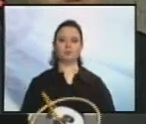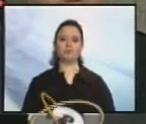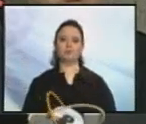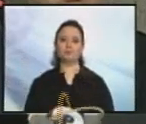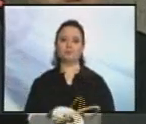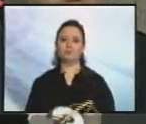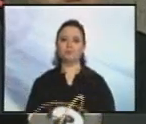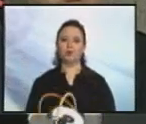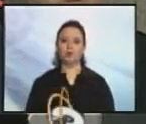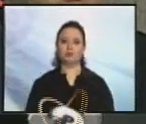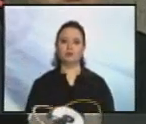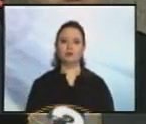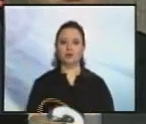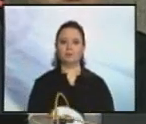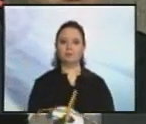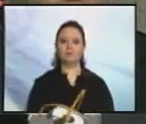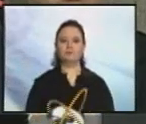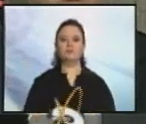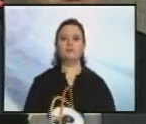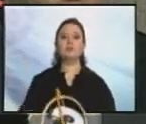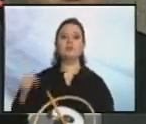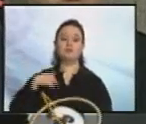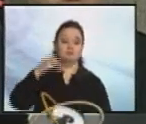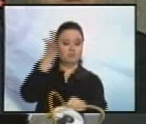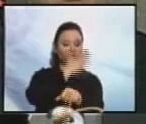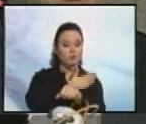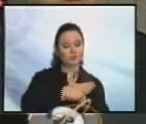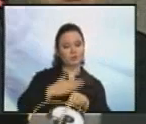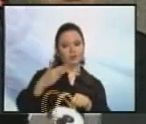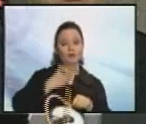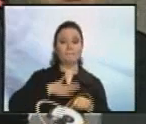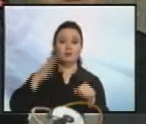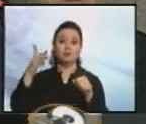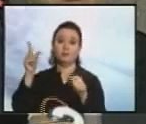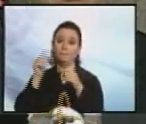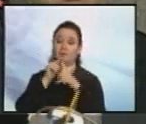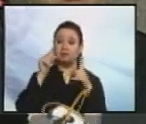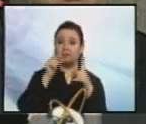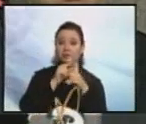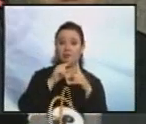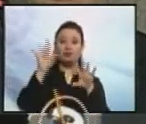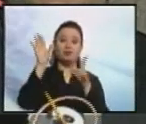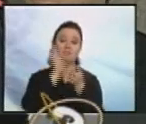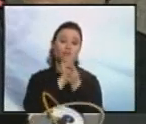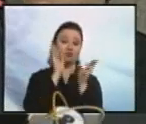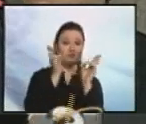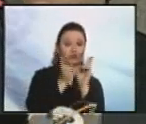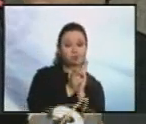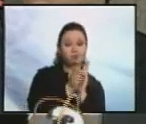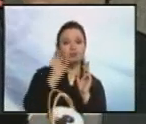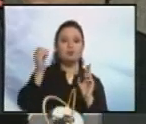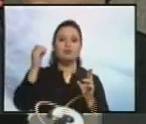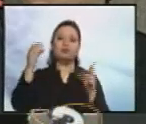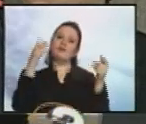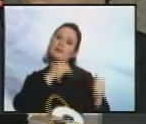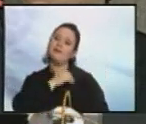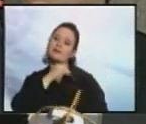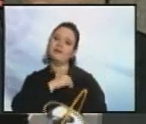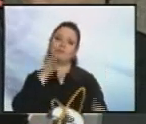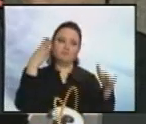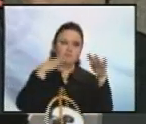Simplemente continué mi impulso reformista que aspira, dentro del